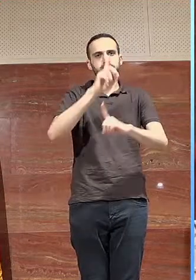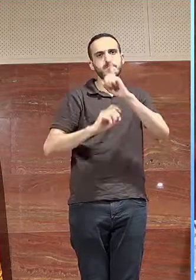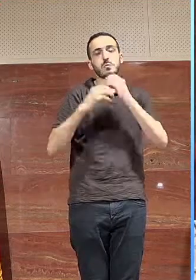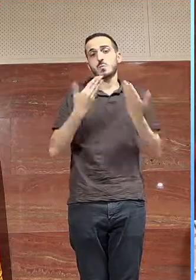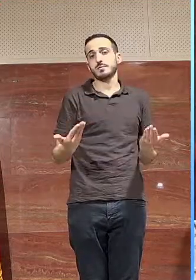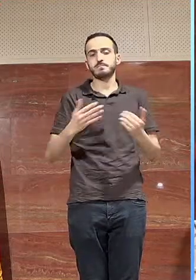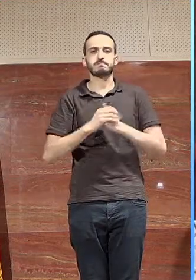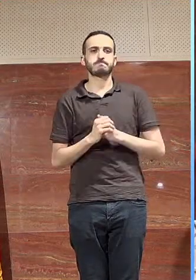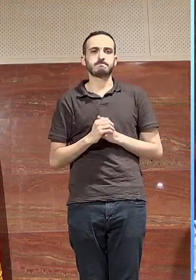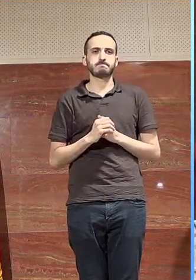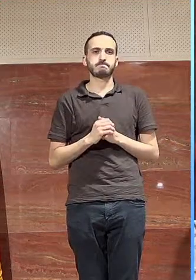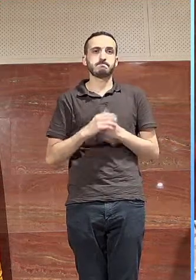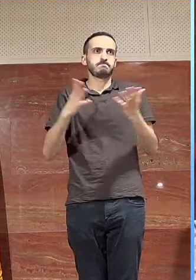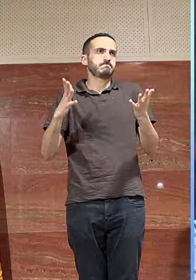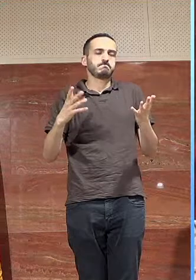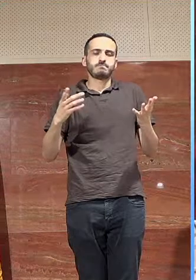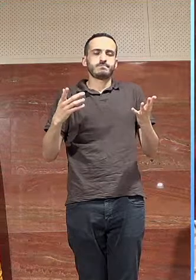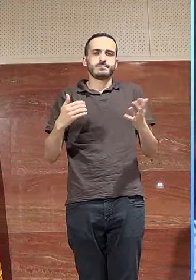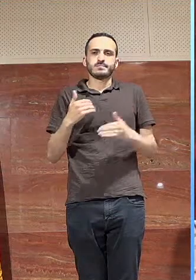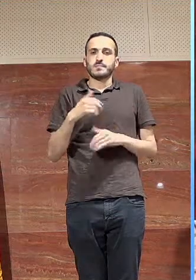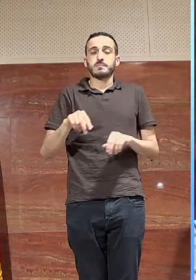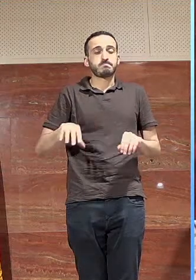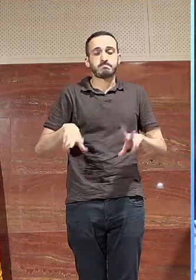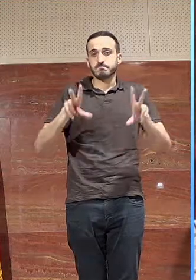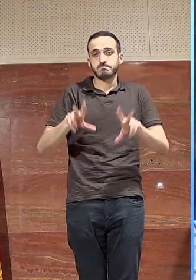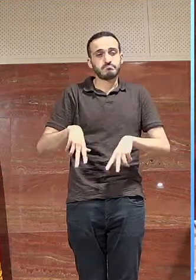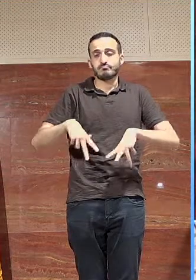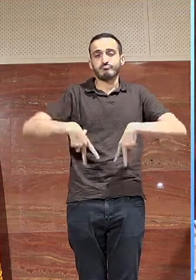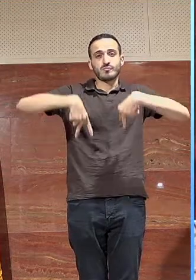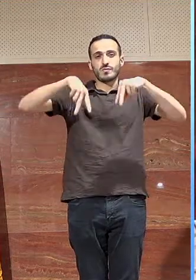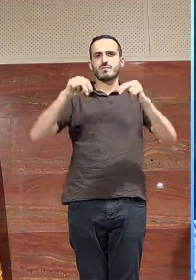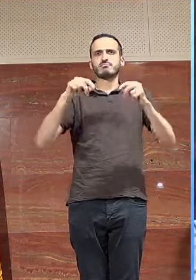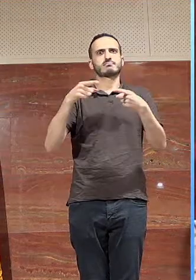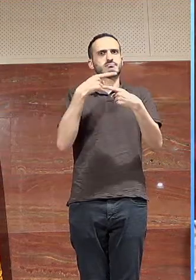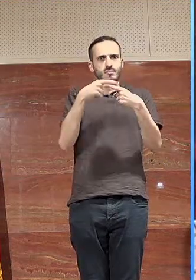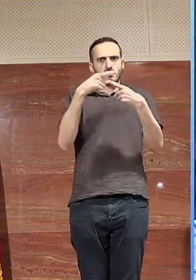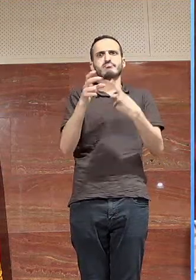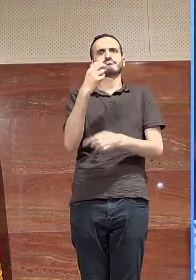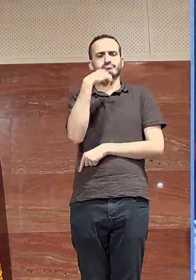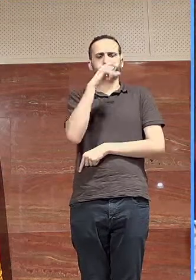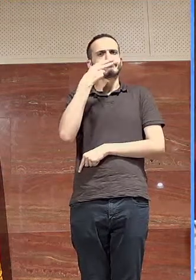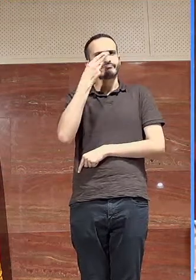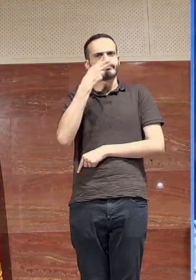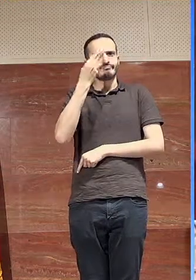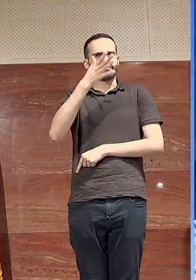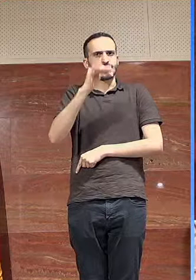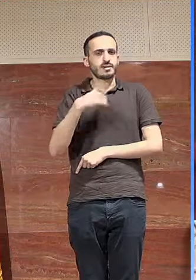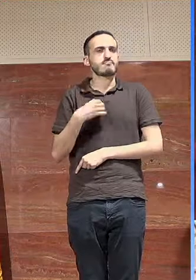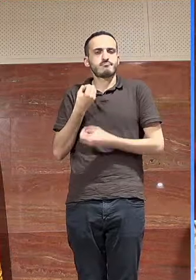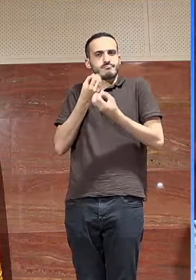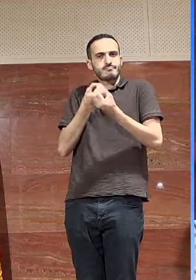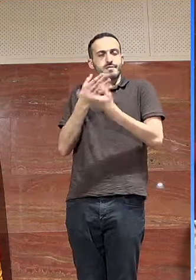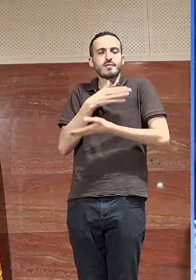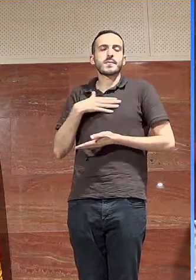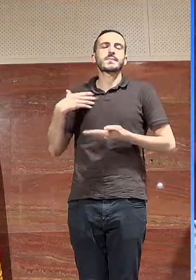Bueno, con esto lo dejo. La verdad es que hay muchas cosas que sería muy interesante comentar. Espero